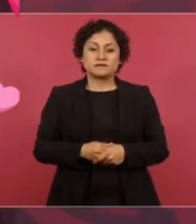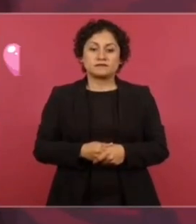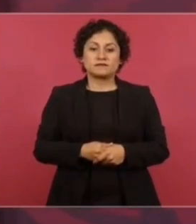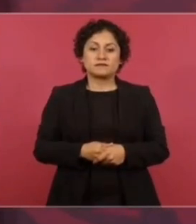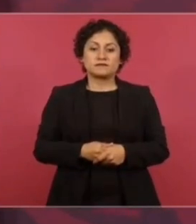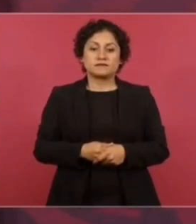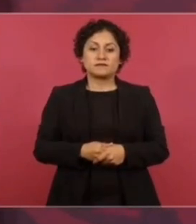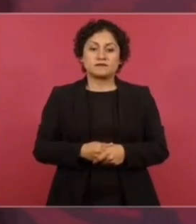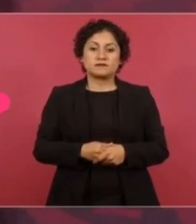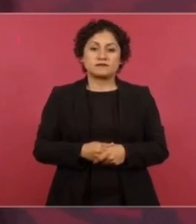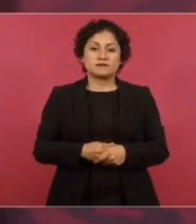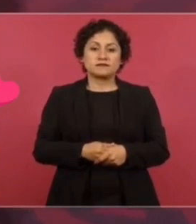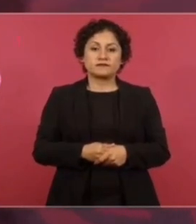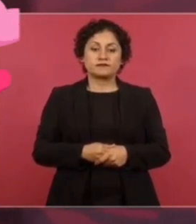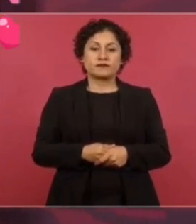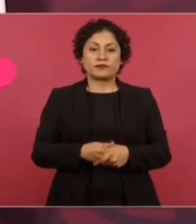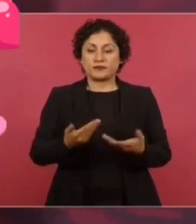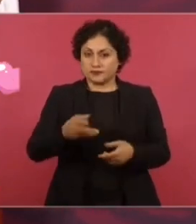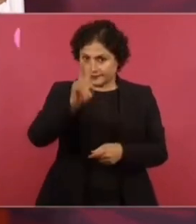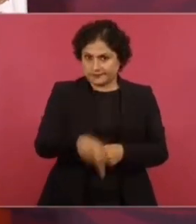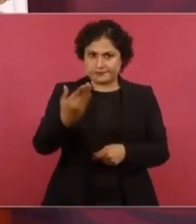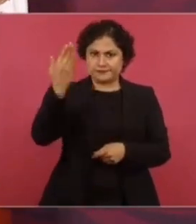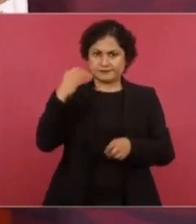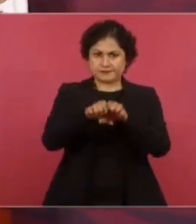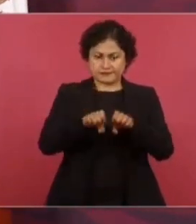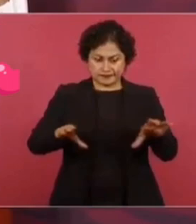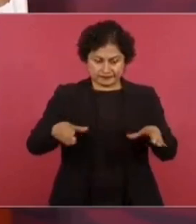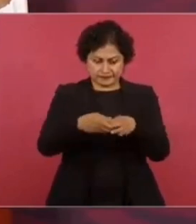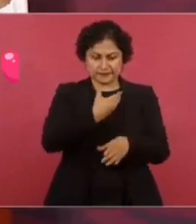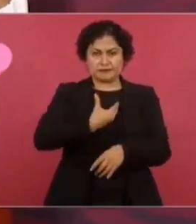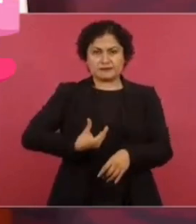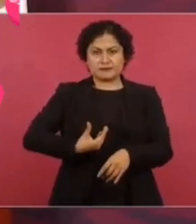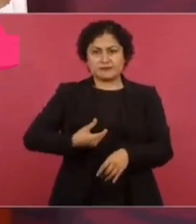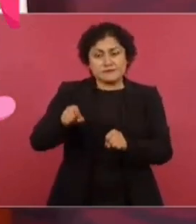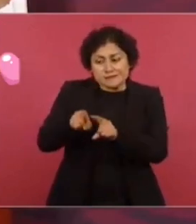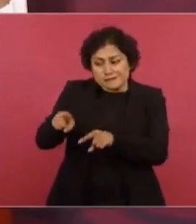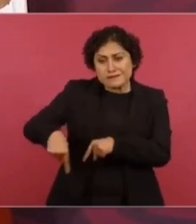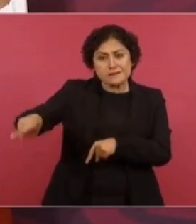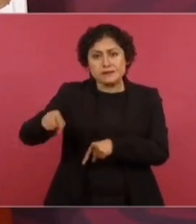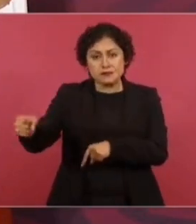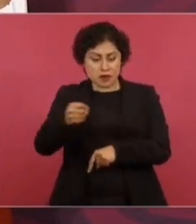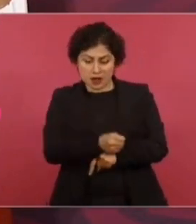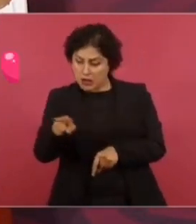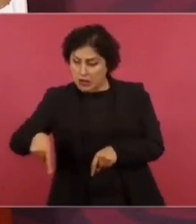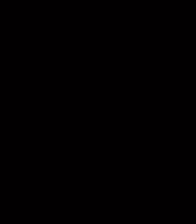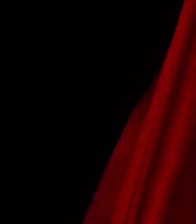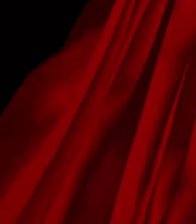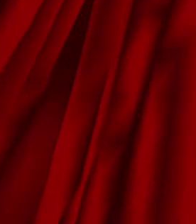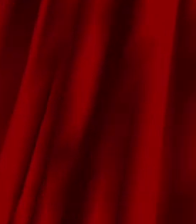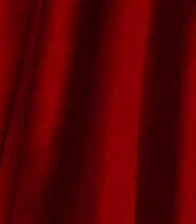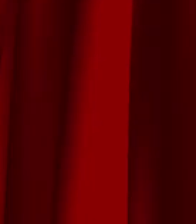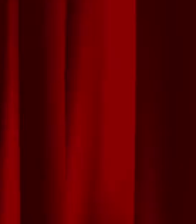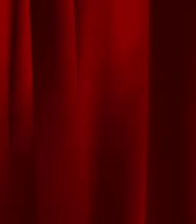El Ejecutivo, ¿no? Cuestionadísimo. Por los mismos. Porque así son.